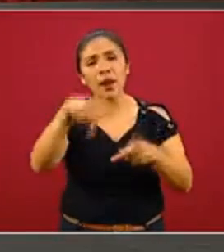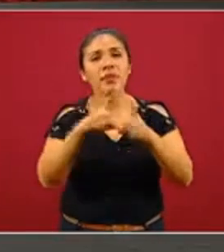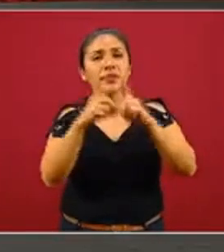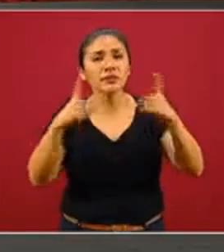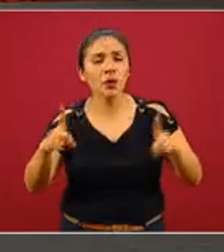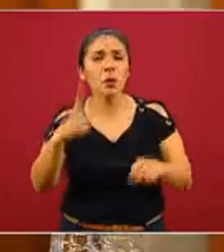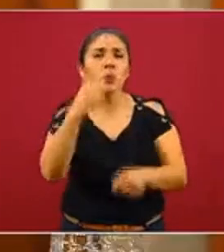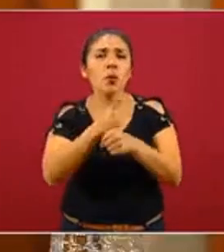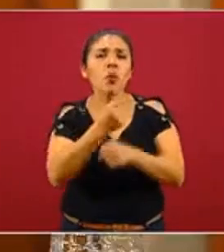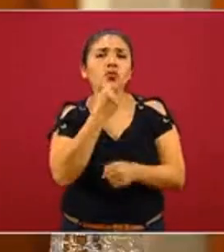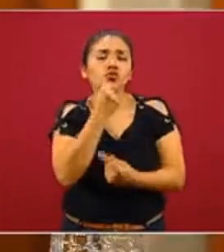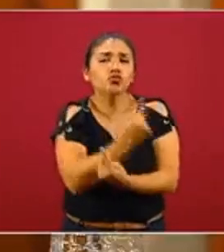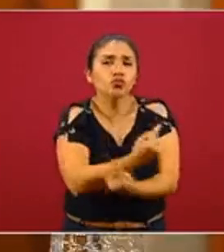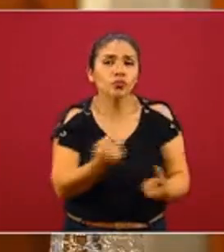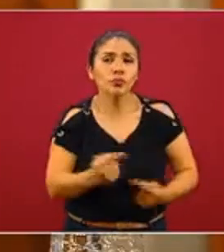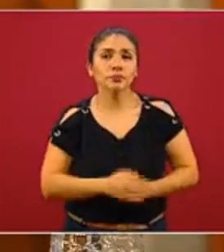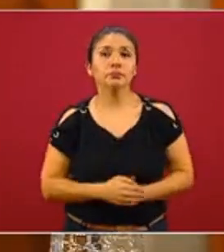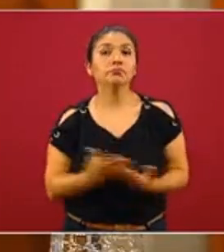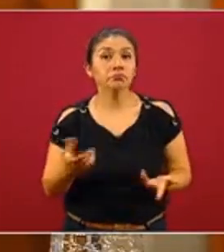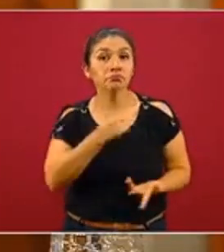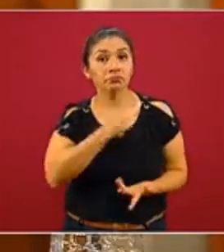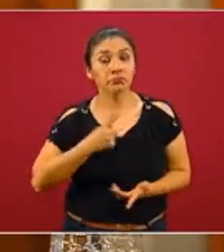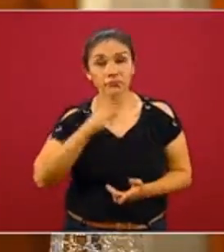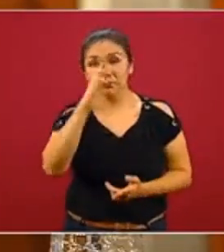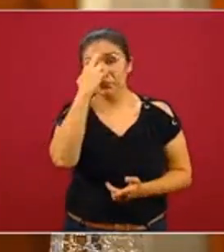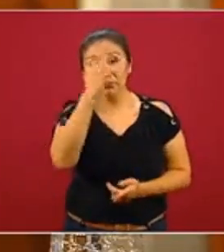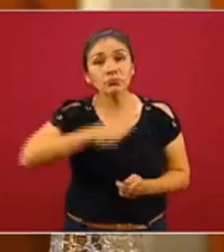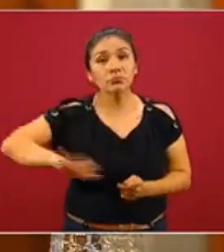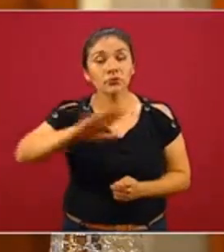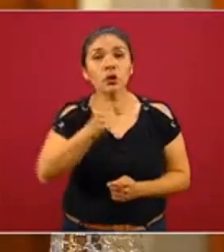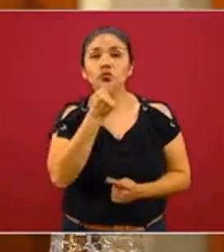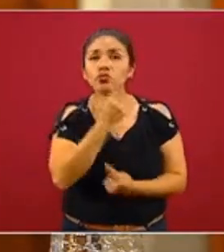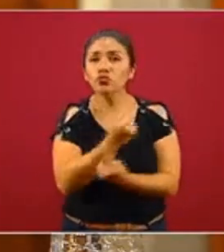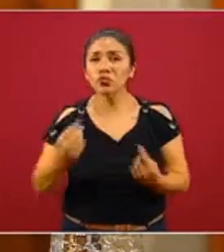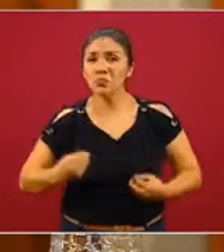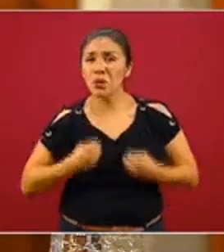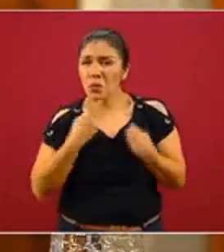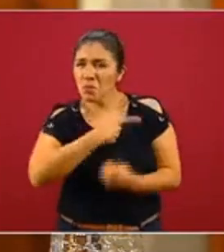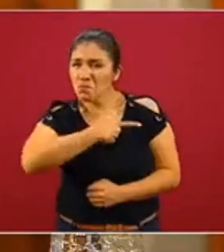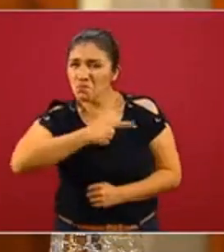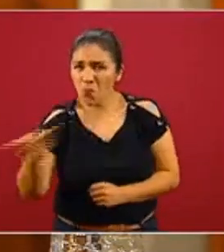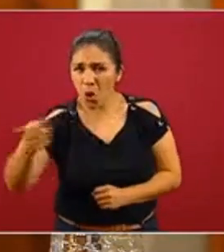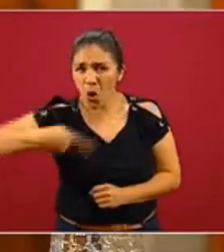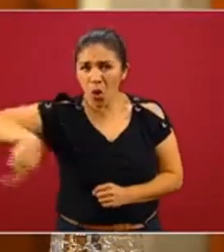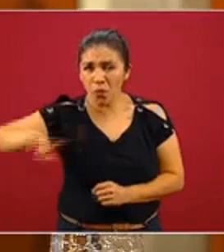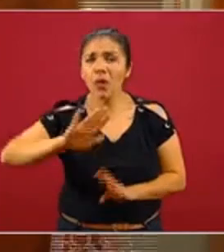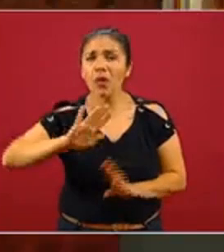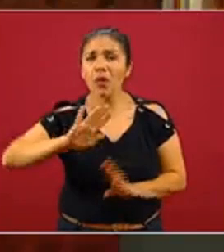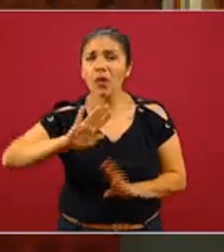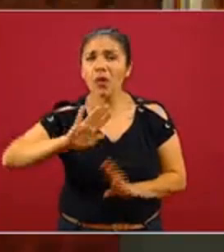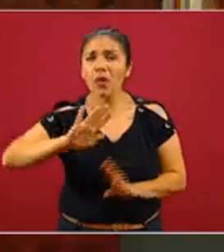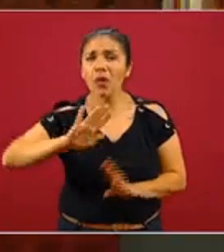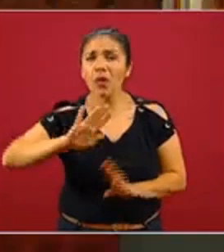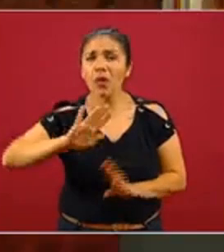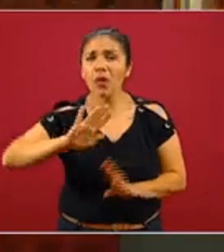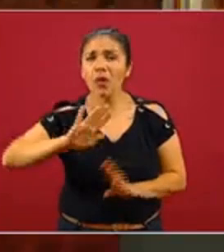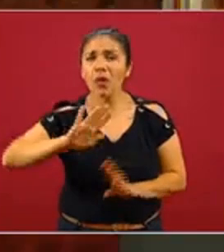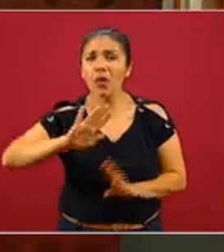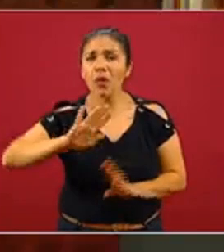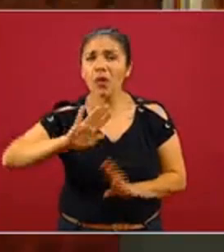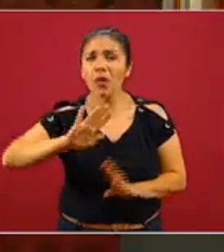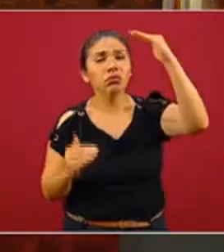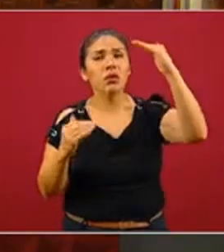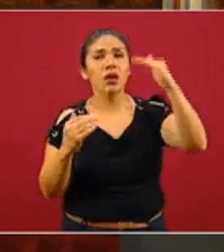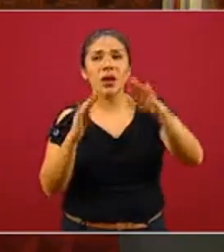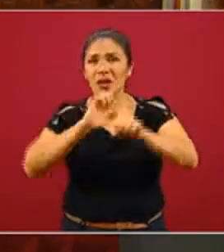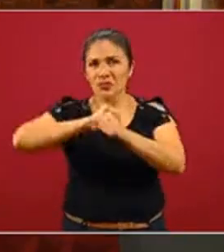primera infancia. Debemos recordar que los niños que viven en pobreza ya demostraron brechas previo a la pandemia en comparación a sus